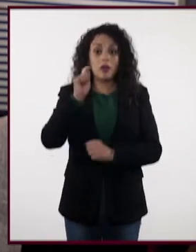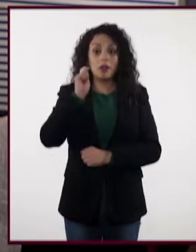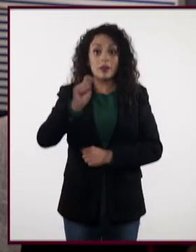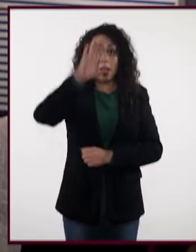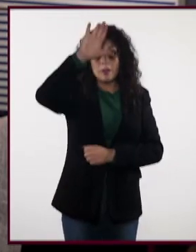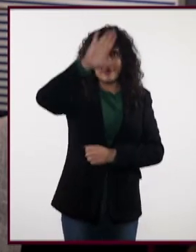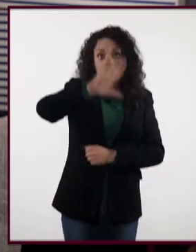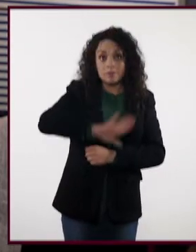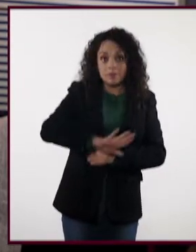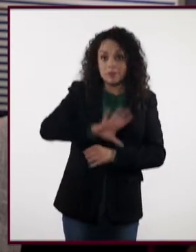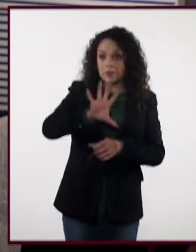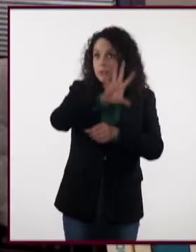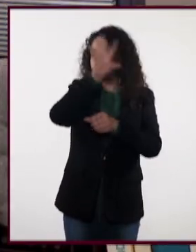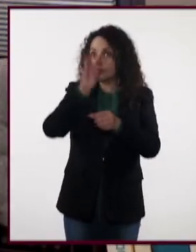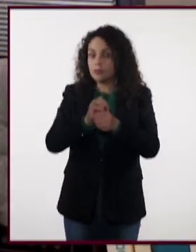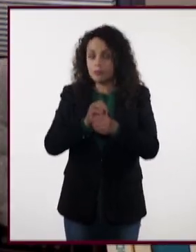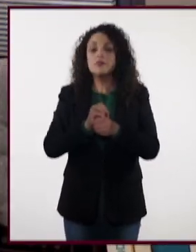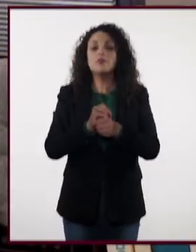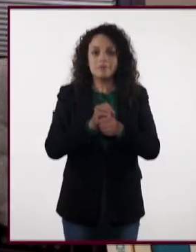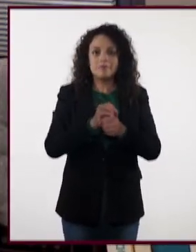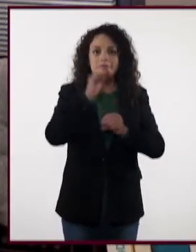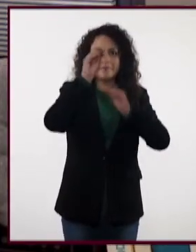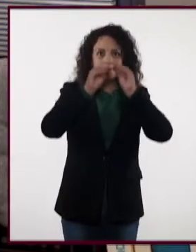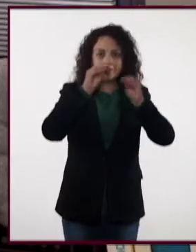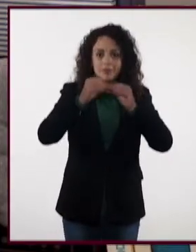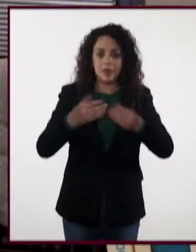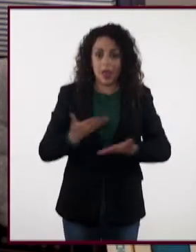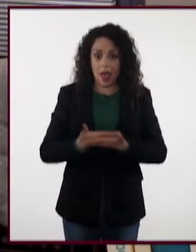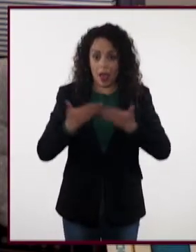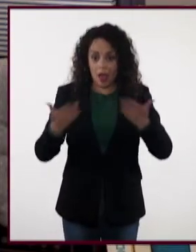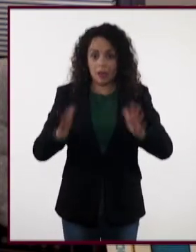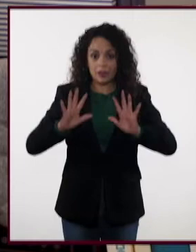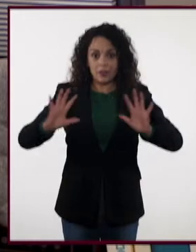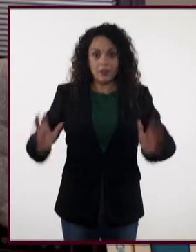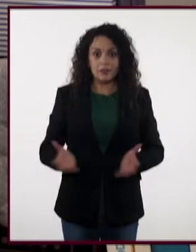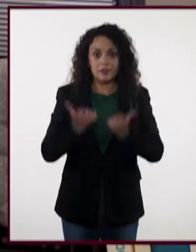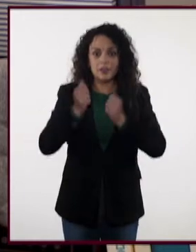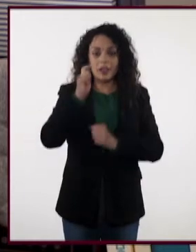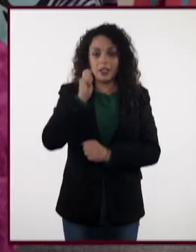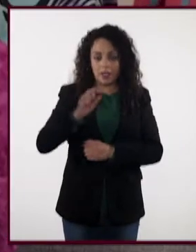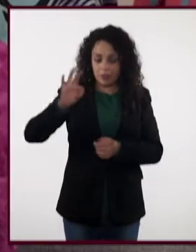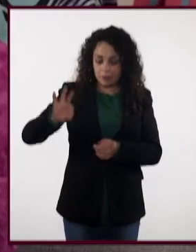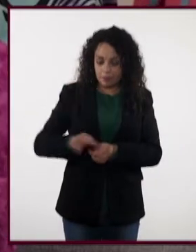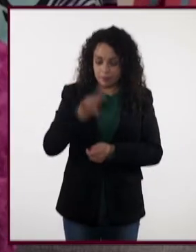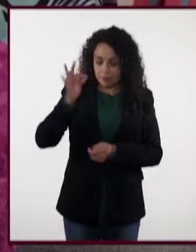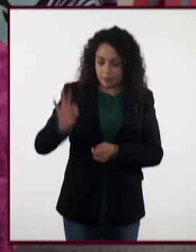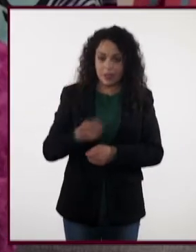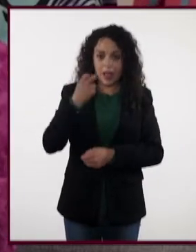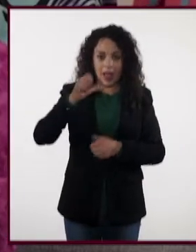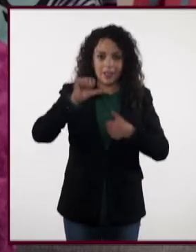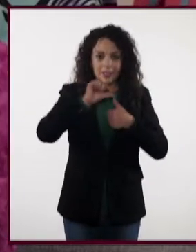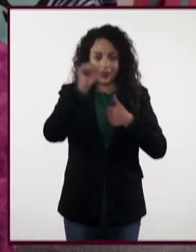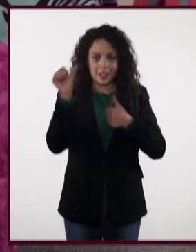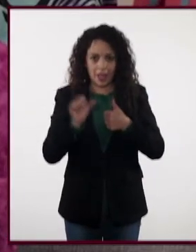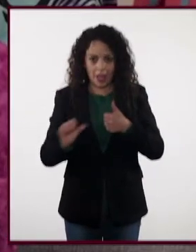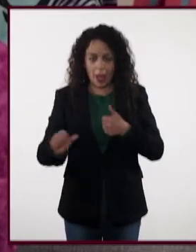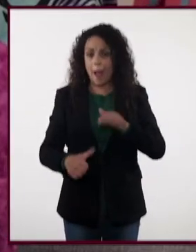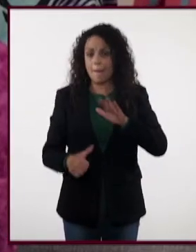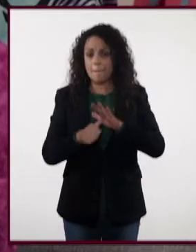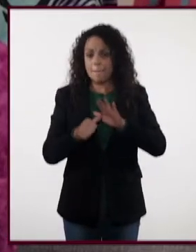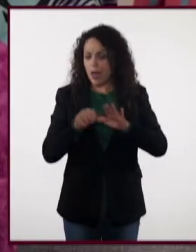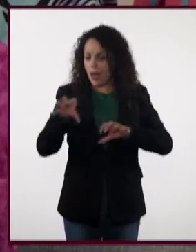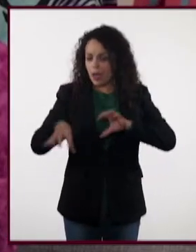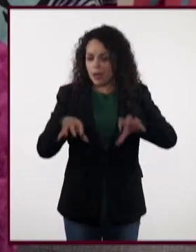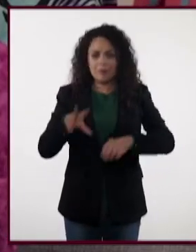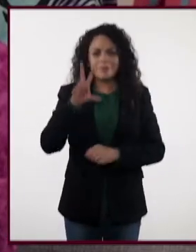cubrían paredes completas. Actualmente está recuperándose el viejo arte del bordado, ya no para decorar mesitas, sino para